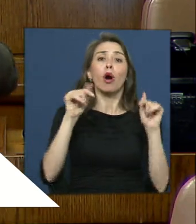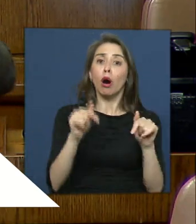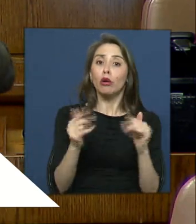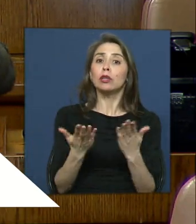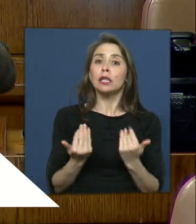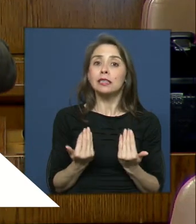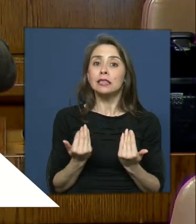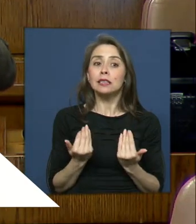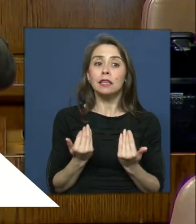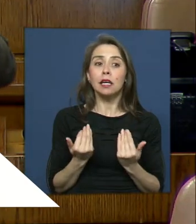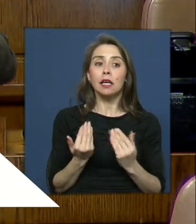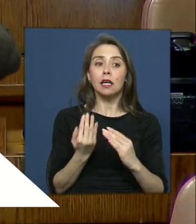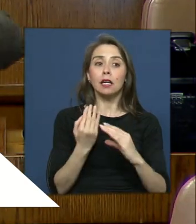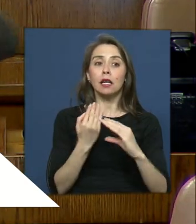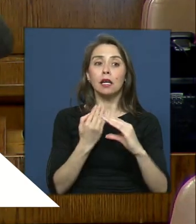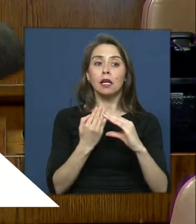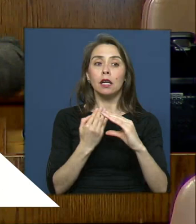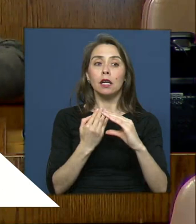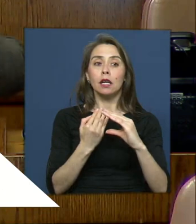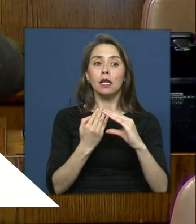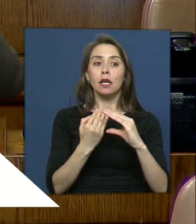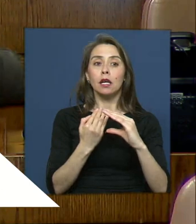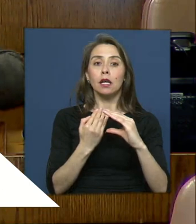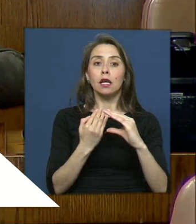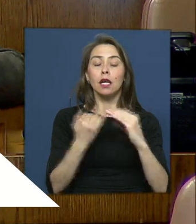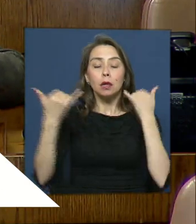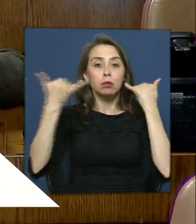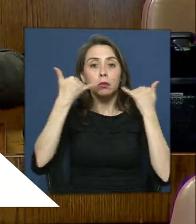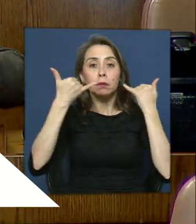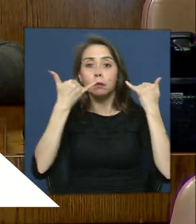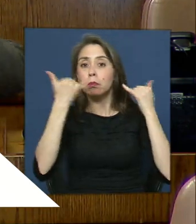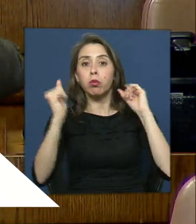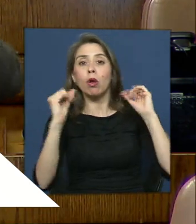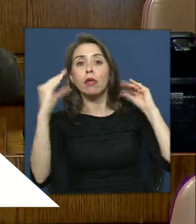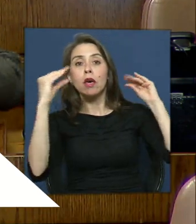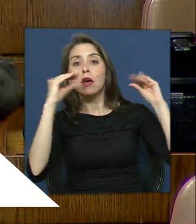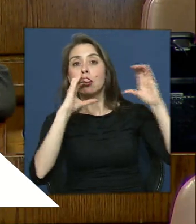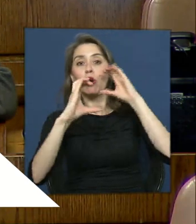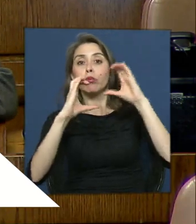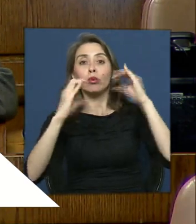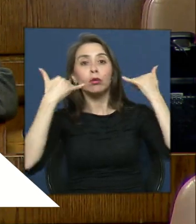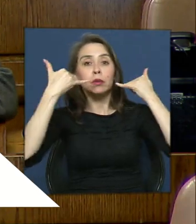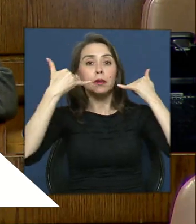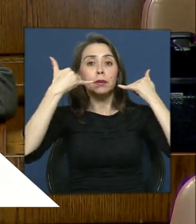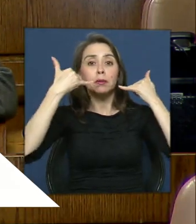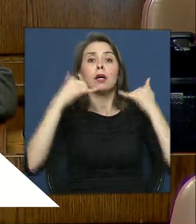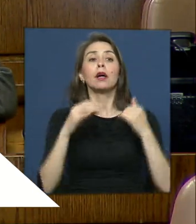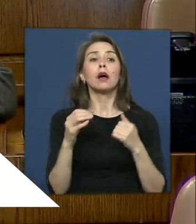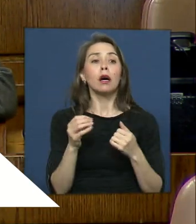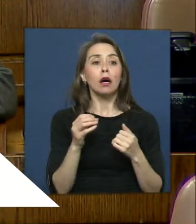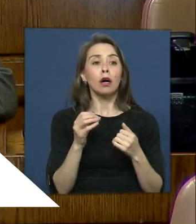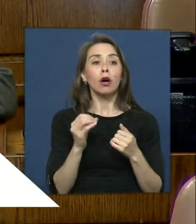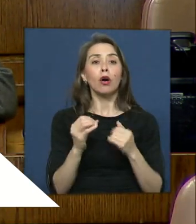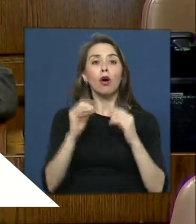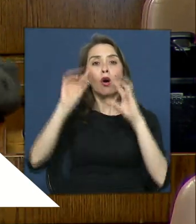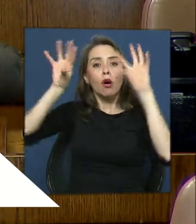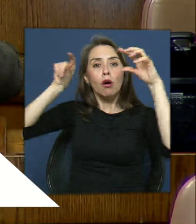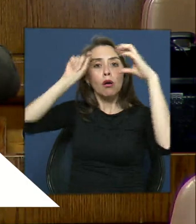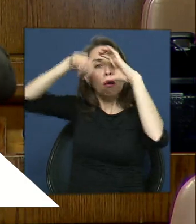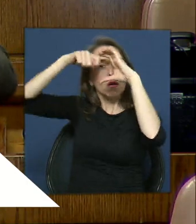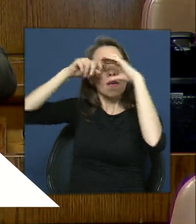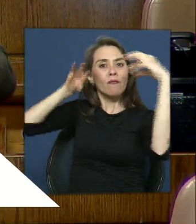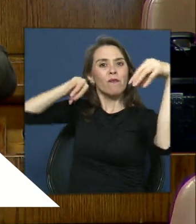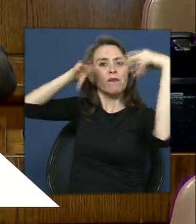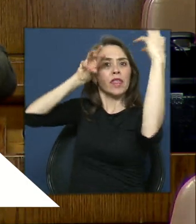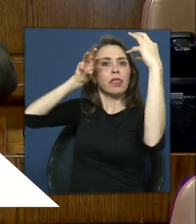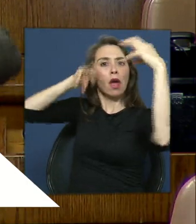la entrega de datos, ¿no es cierto?, más allá de voz, sino que también en, por ejemplo, videos.